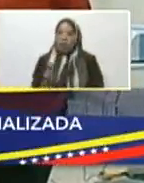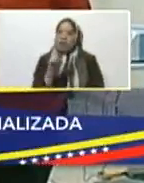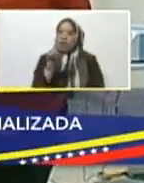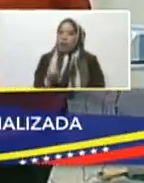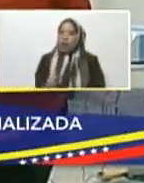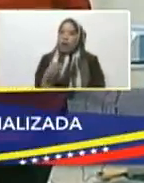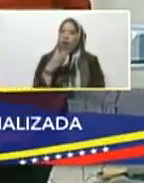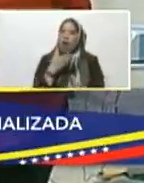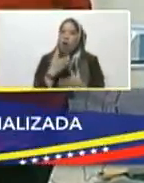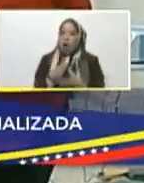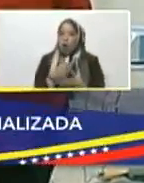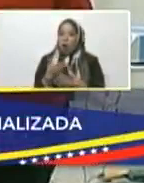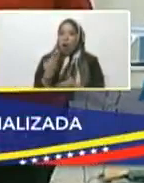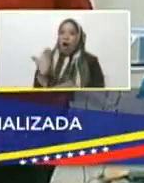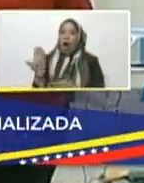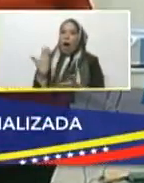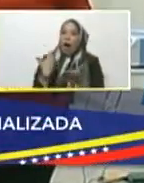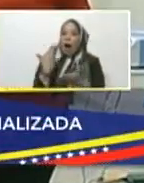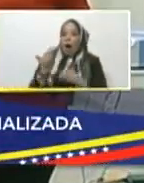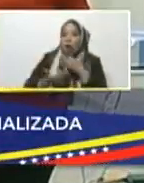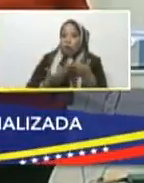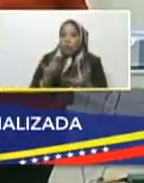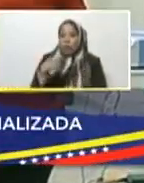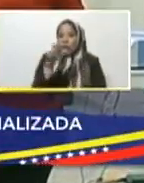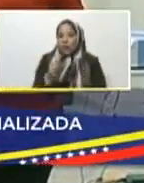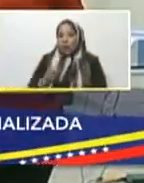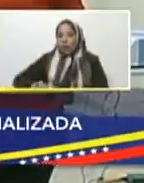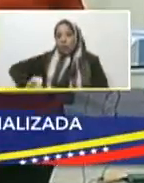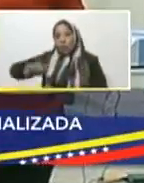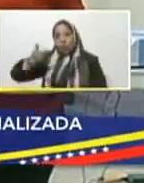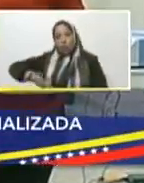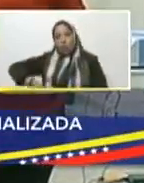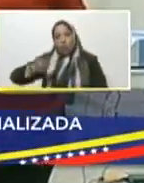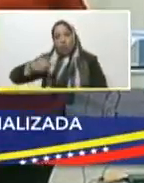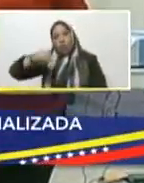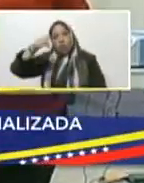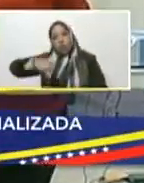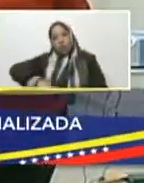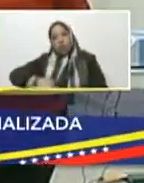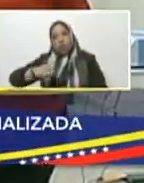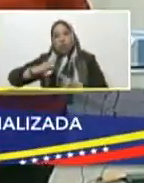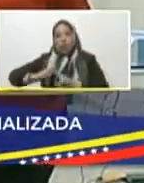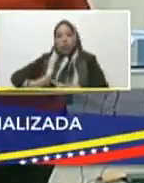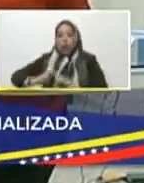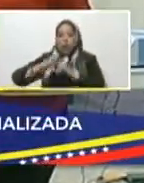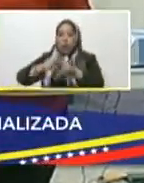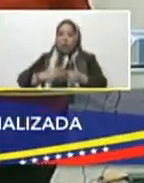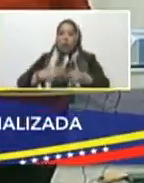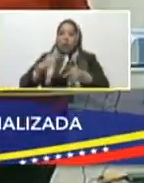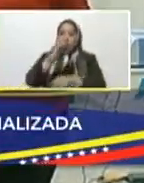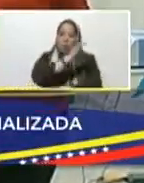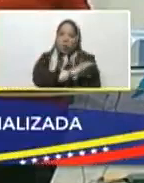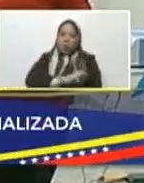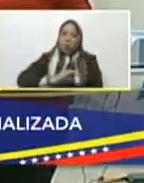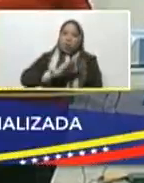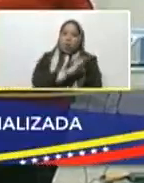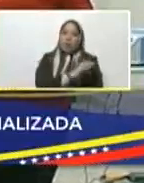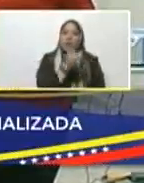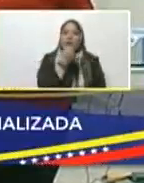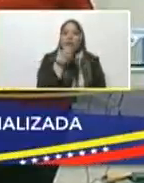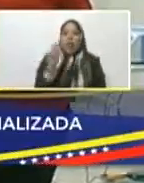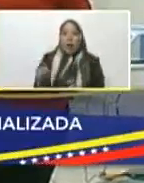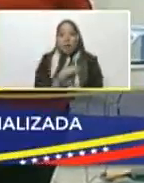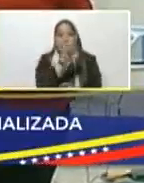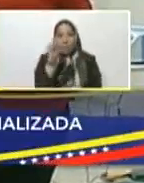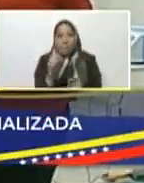a conversar con ellos, pero es importante destacar, presidente, que hoy estamos entregando una clínica popular